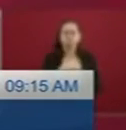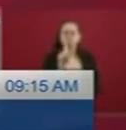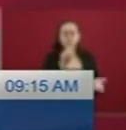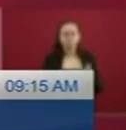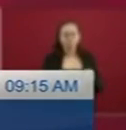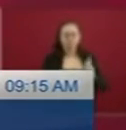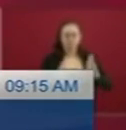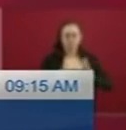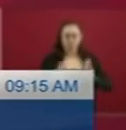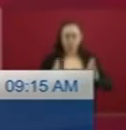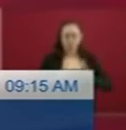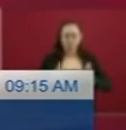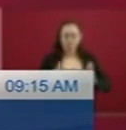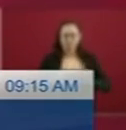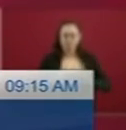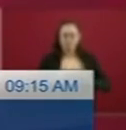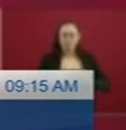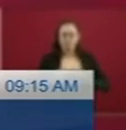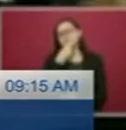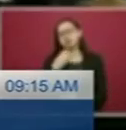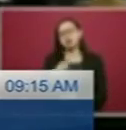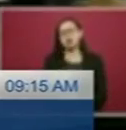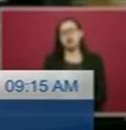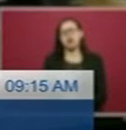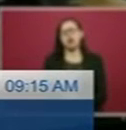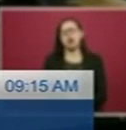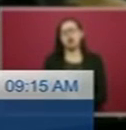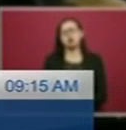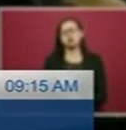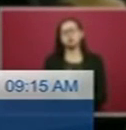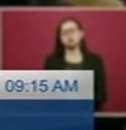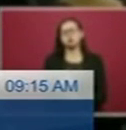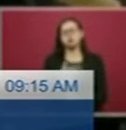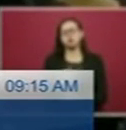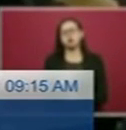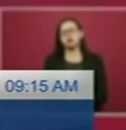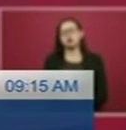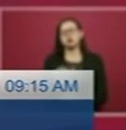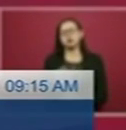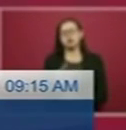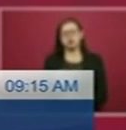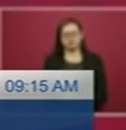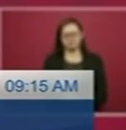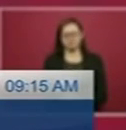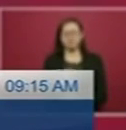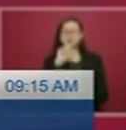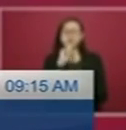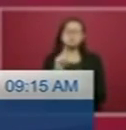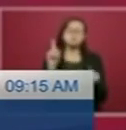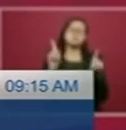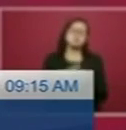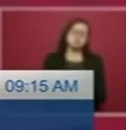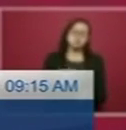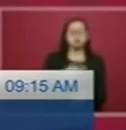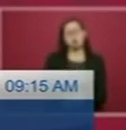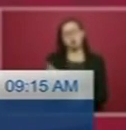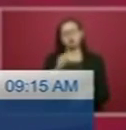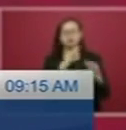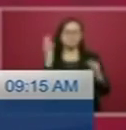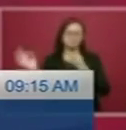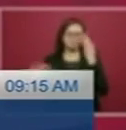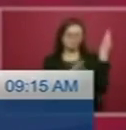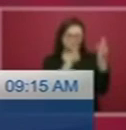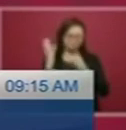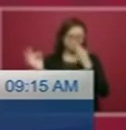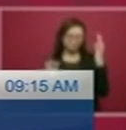de bienaventurados los pobres, los humildes, los que lloran, los que padecen de persecución, los que tienen hambre y sed de justicia.